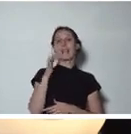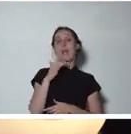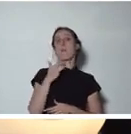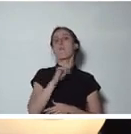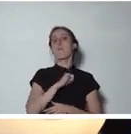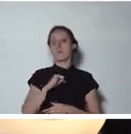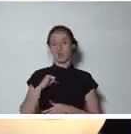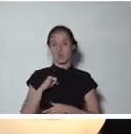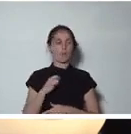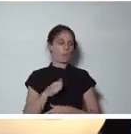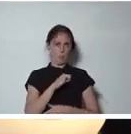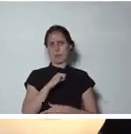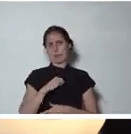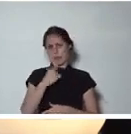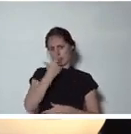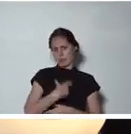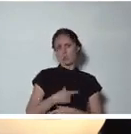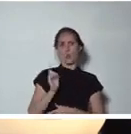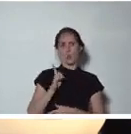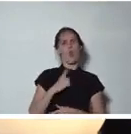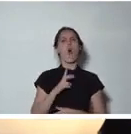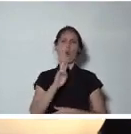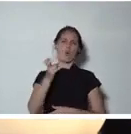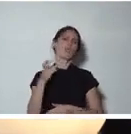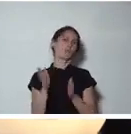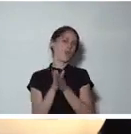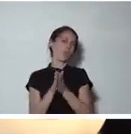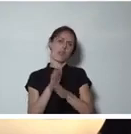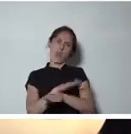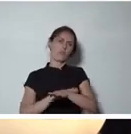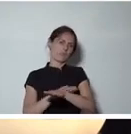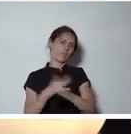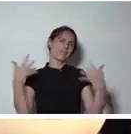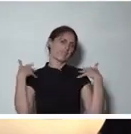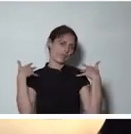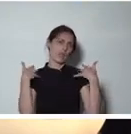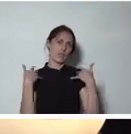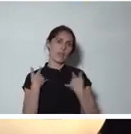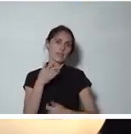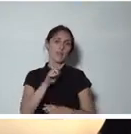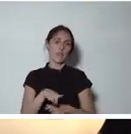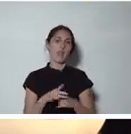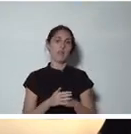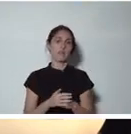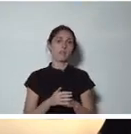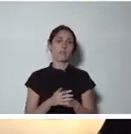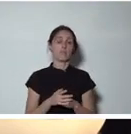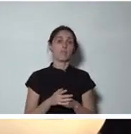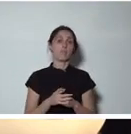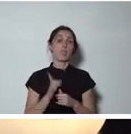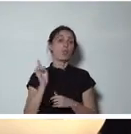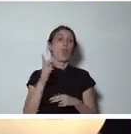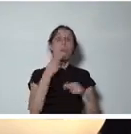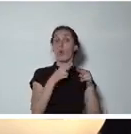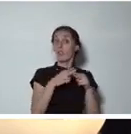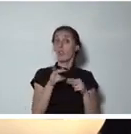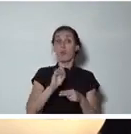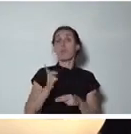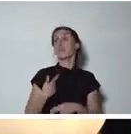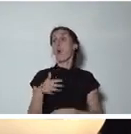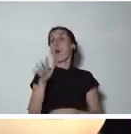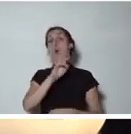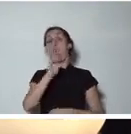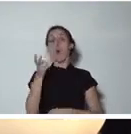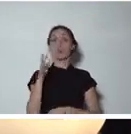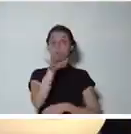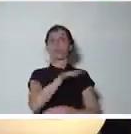ampliamente compartida no también las compañeras ministras y y tantas otras compañeras en tantos lugares han tenido que escuchar este tipo de comentarios sin